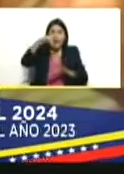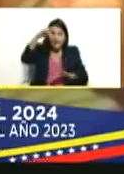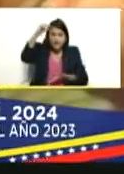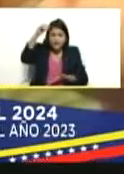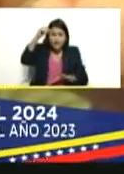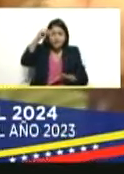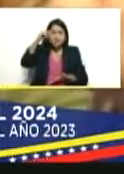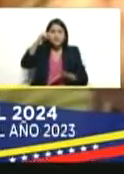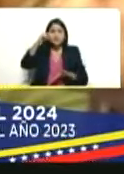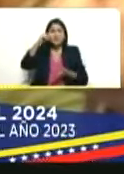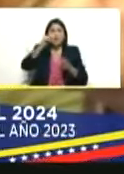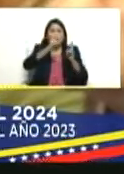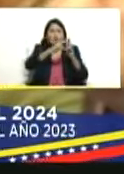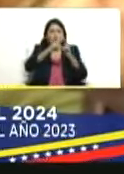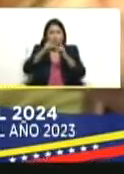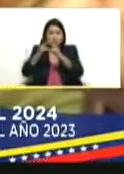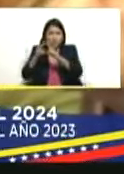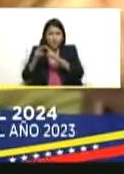conoce a ellos,